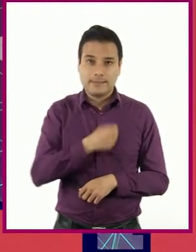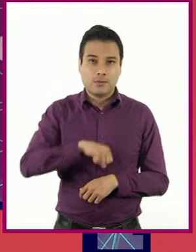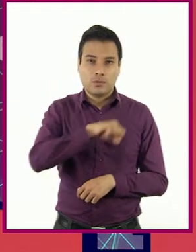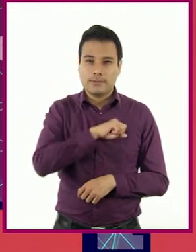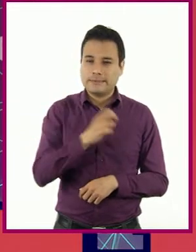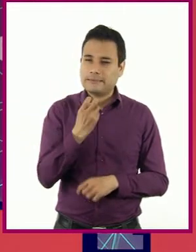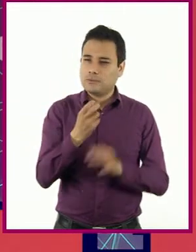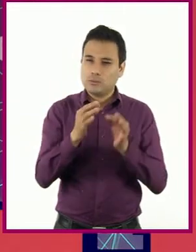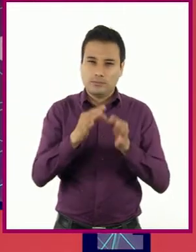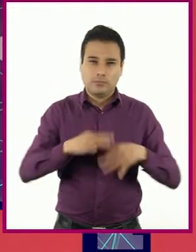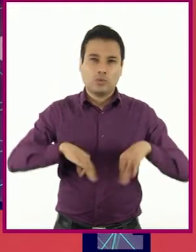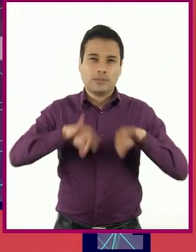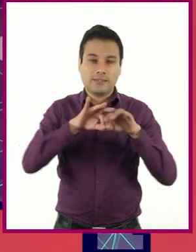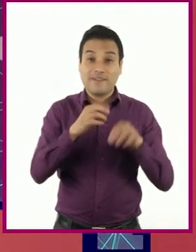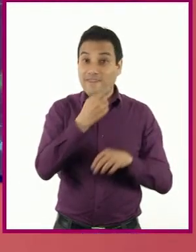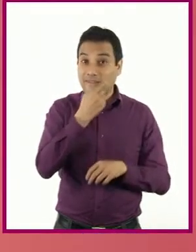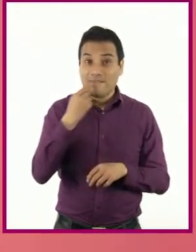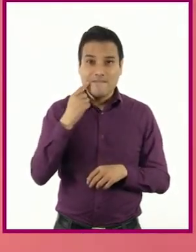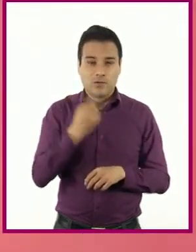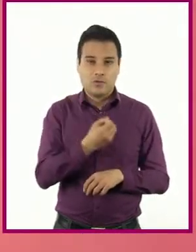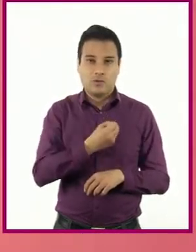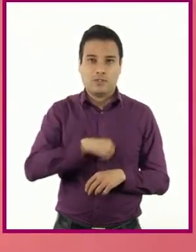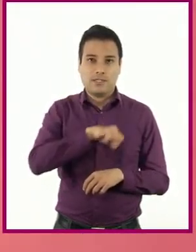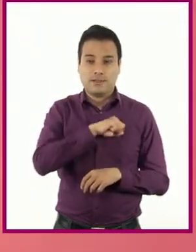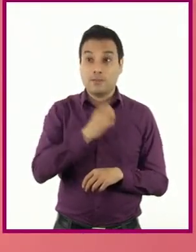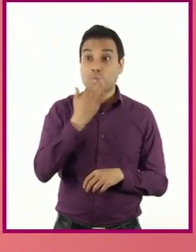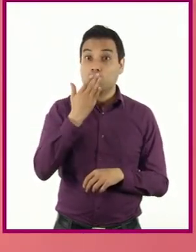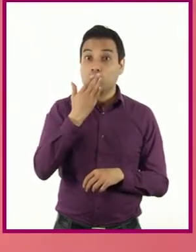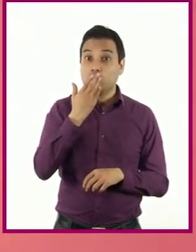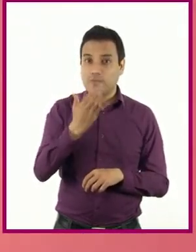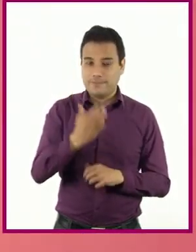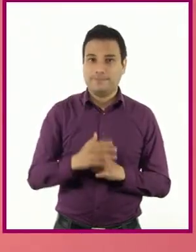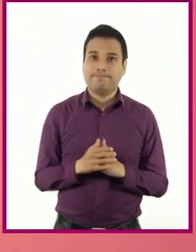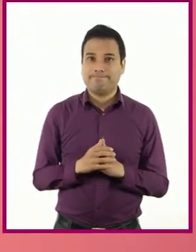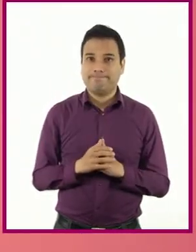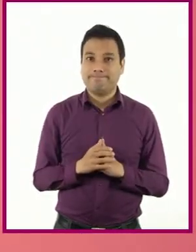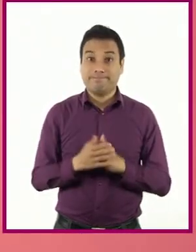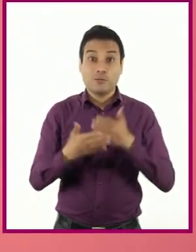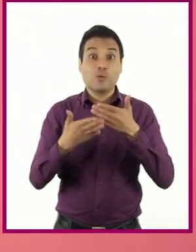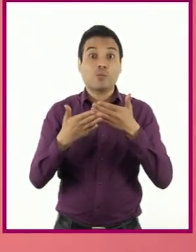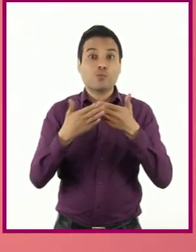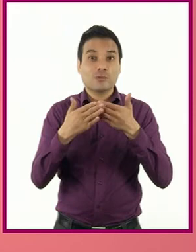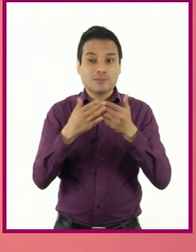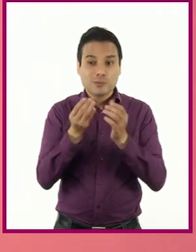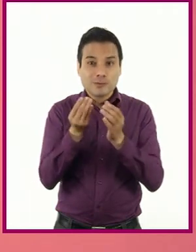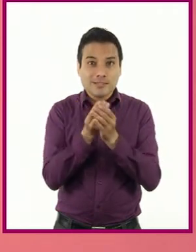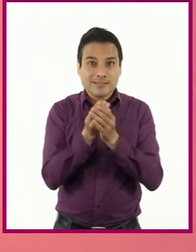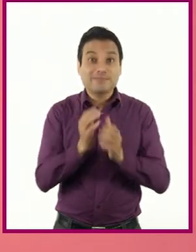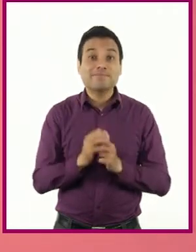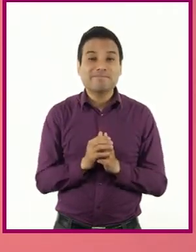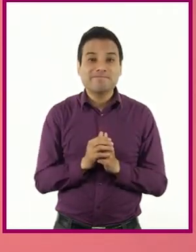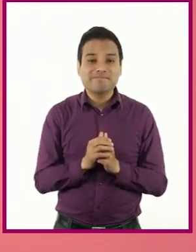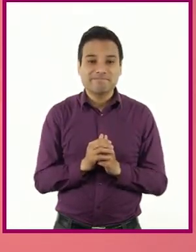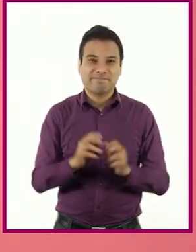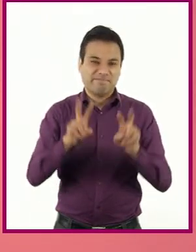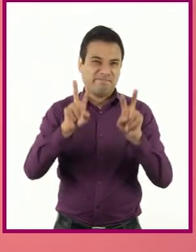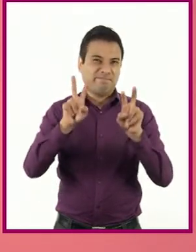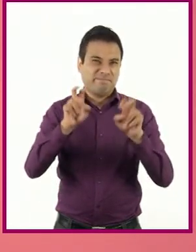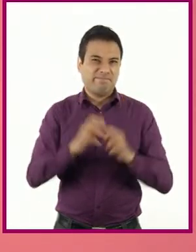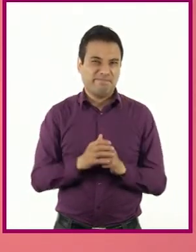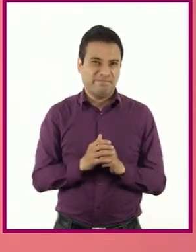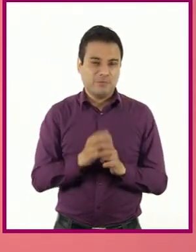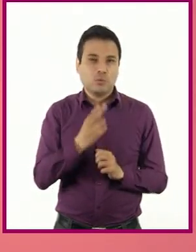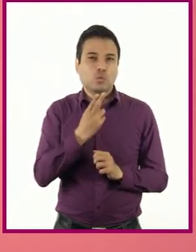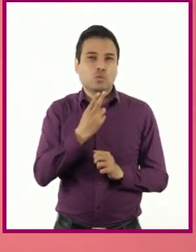rector para una dentadura sana. Muy bien. En la próxima sesión reflexionaremos acerca del uso de